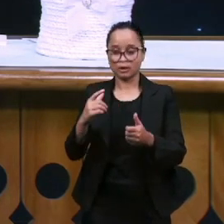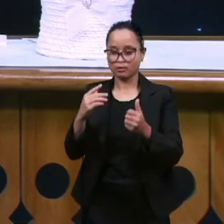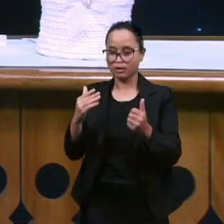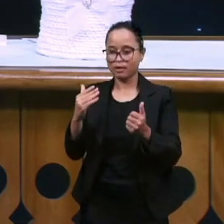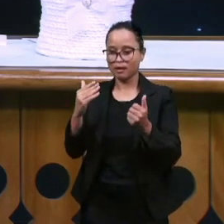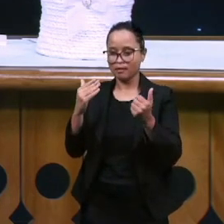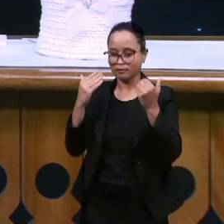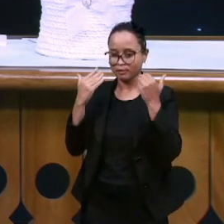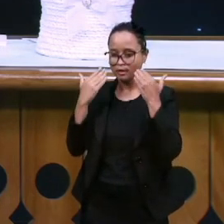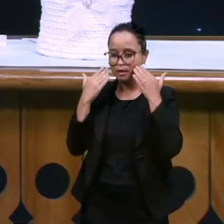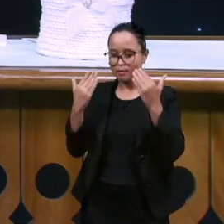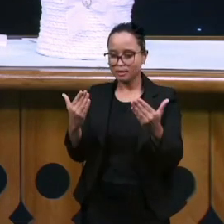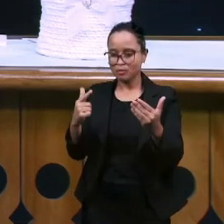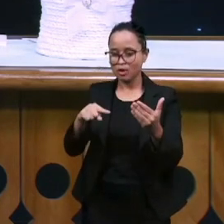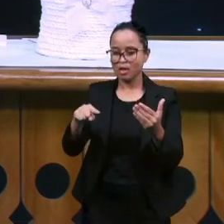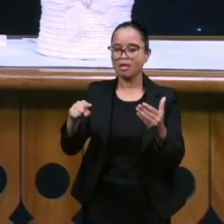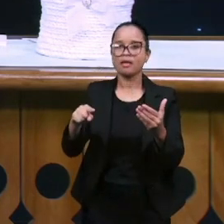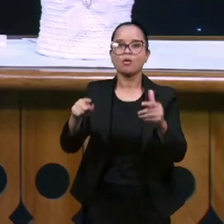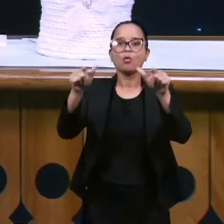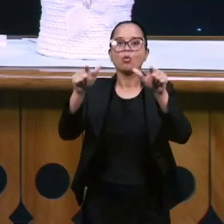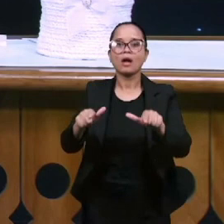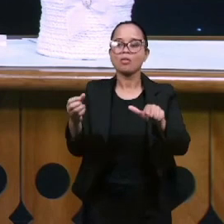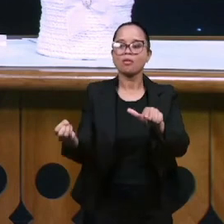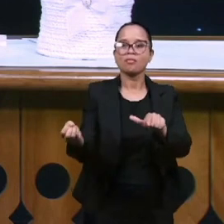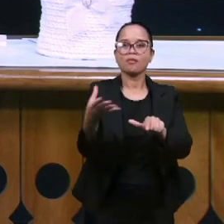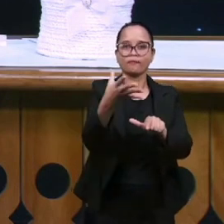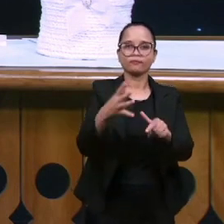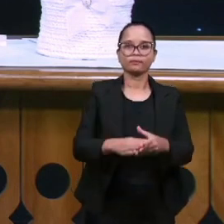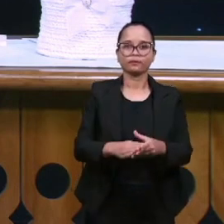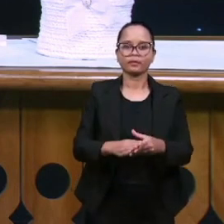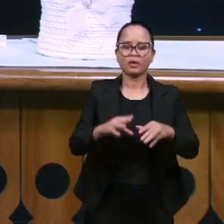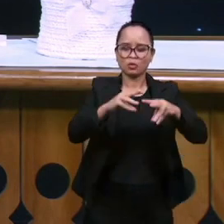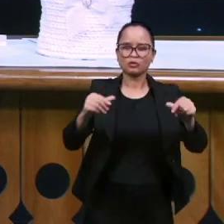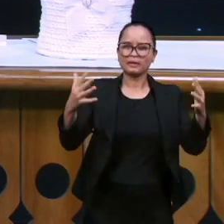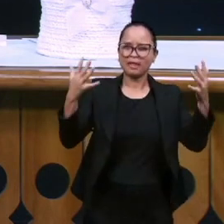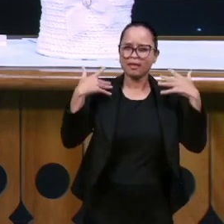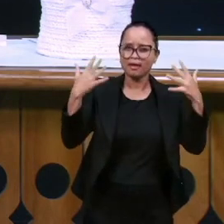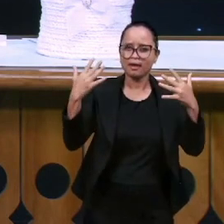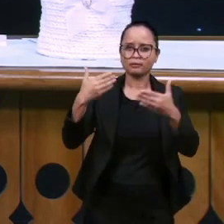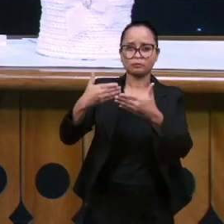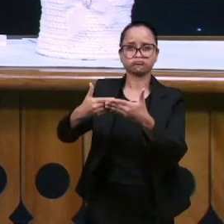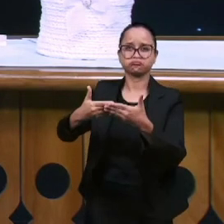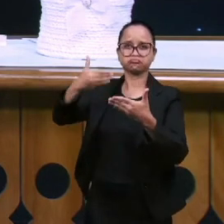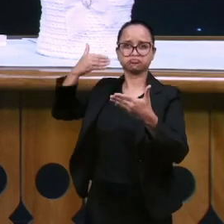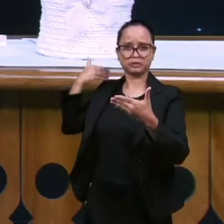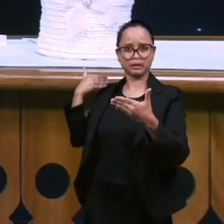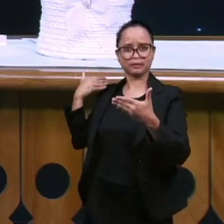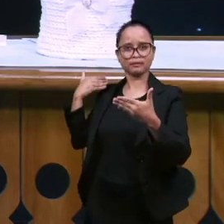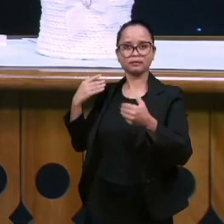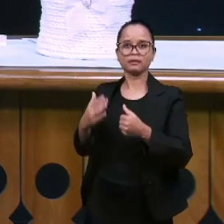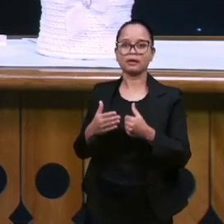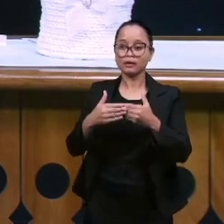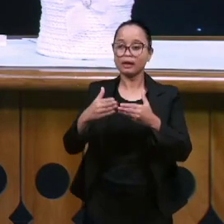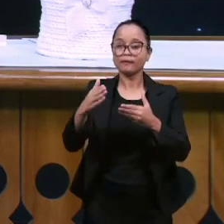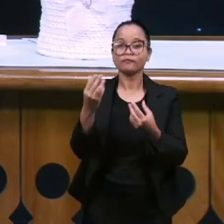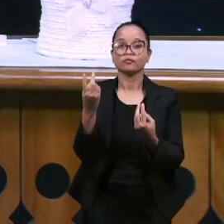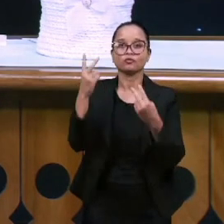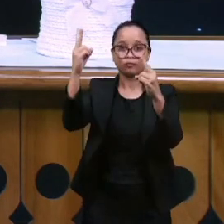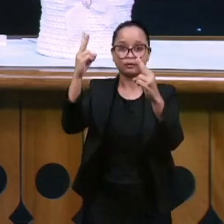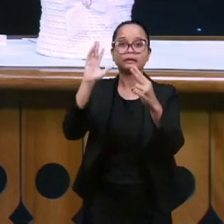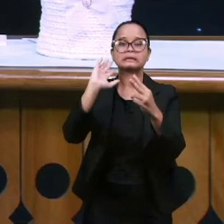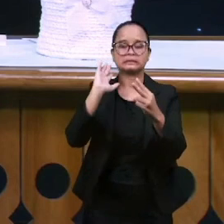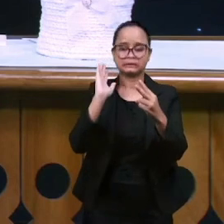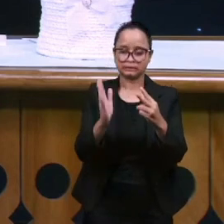tierra. El desierto había quedado atrás, las victorias estaban siendo ya contadas, ya